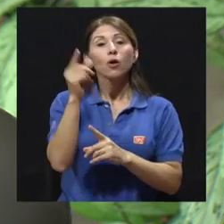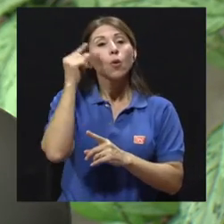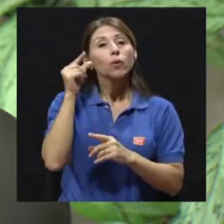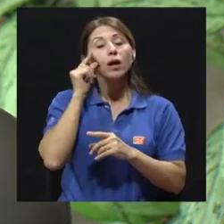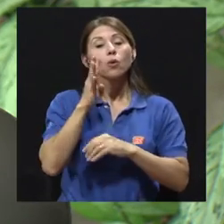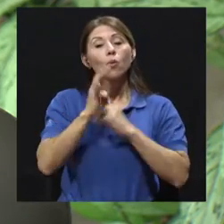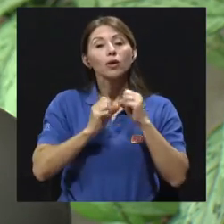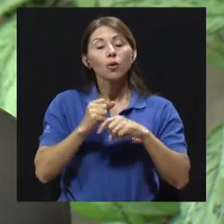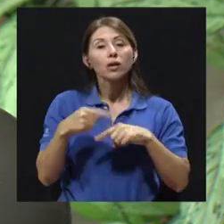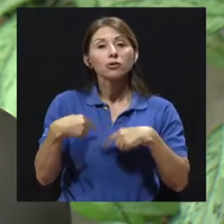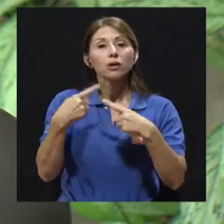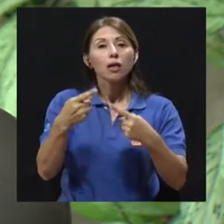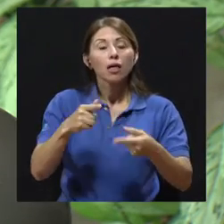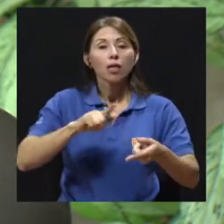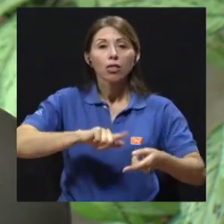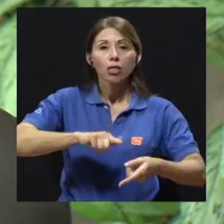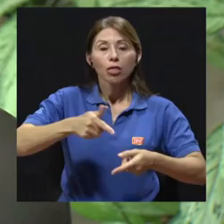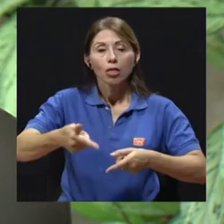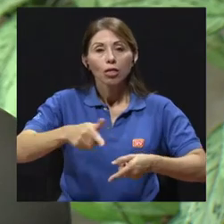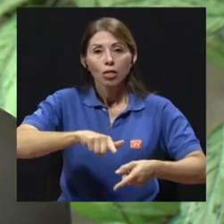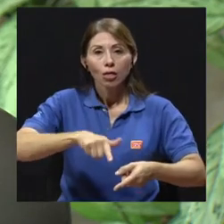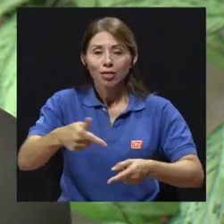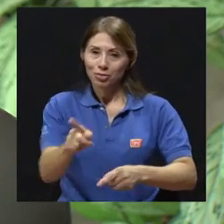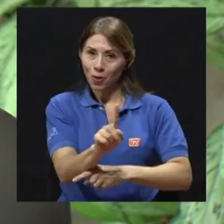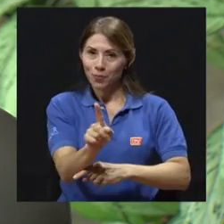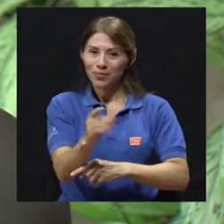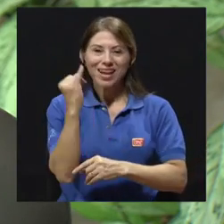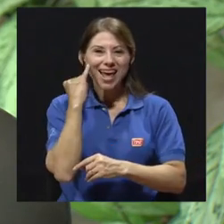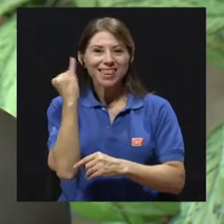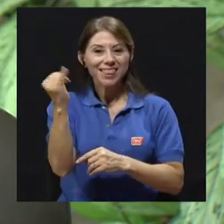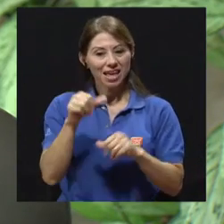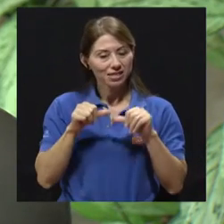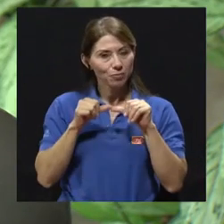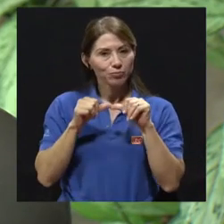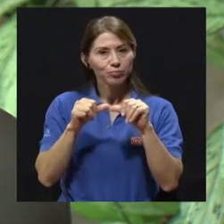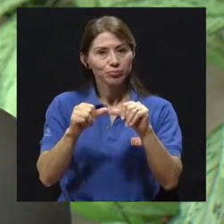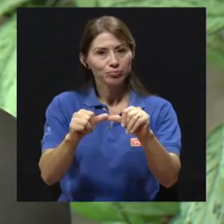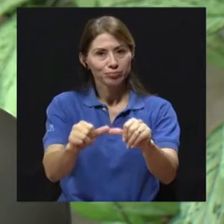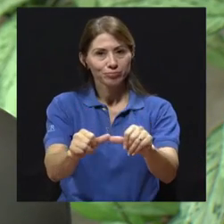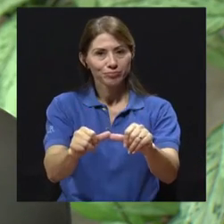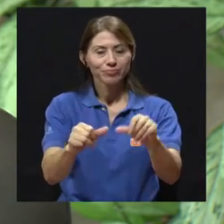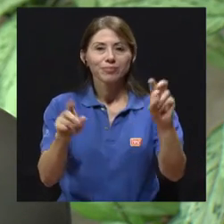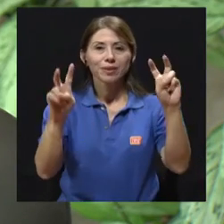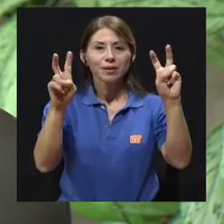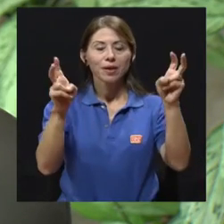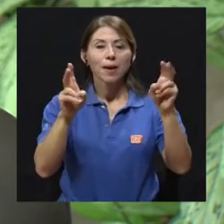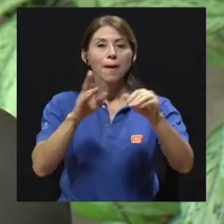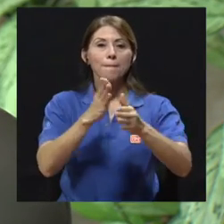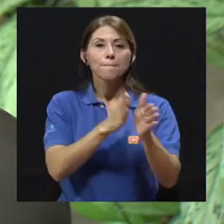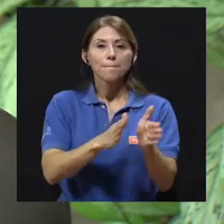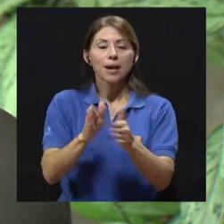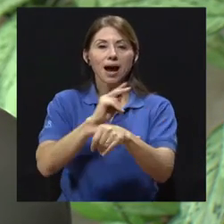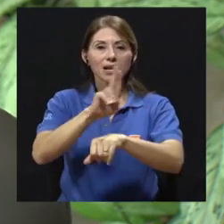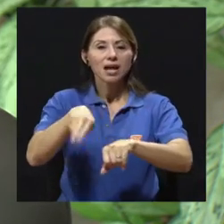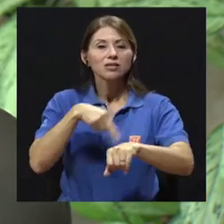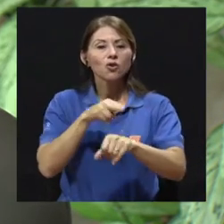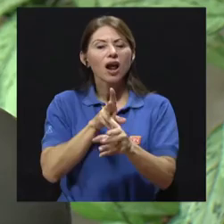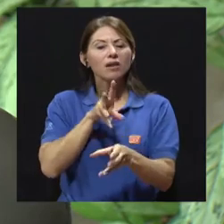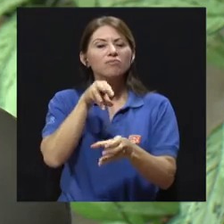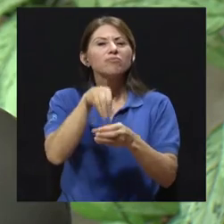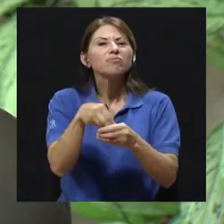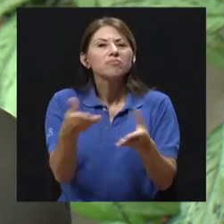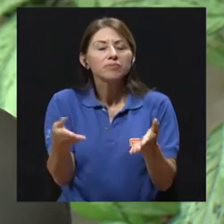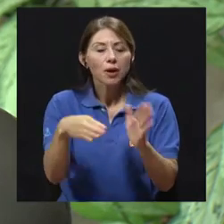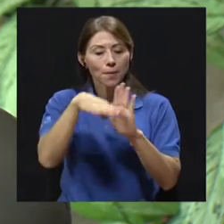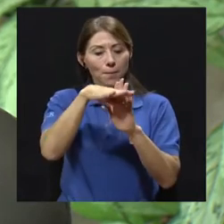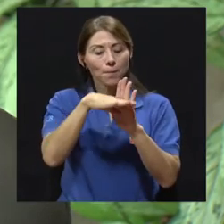cada gobierno siga ejecutándose, ¿verdad? ¿Qué es lo que contiene el Plan Nacional? El plan lo que contiene son todas